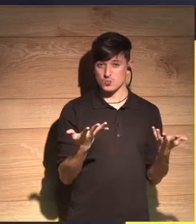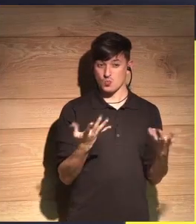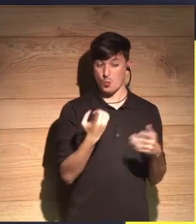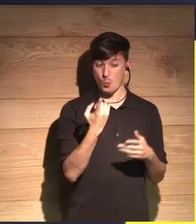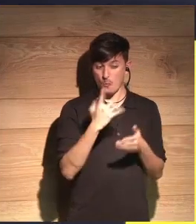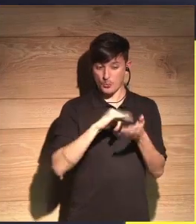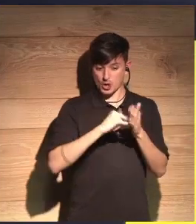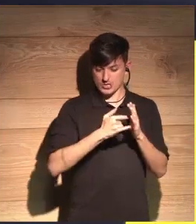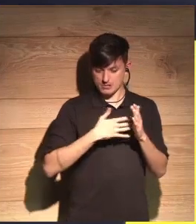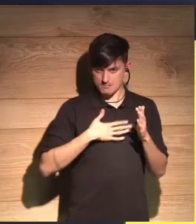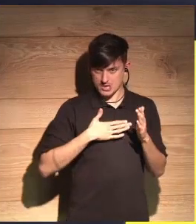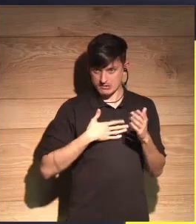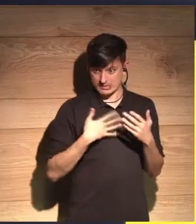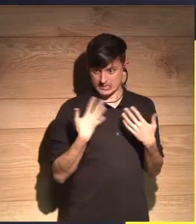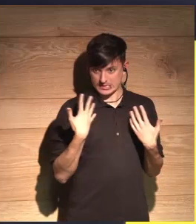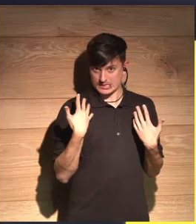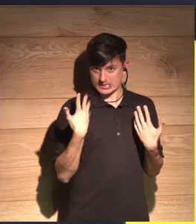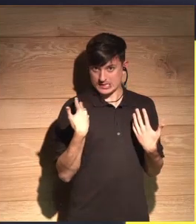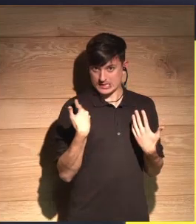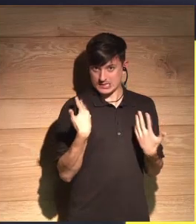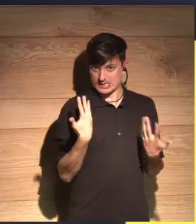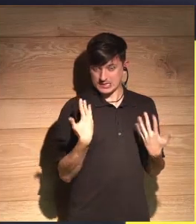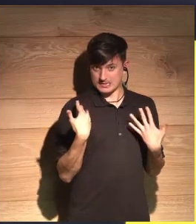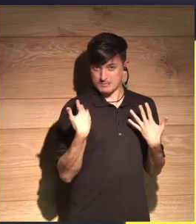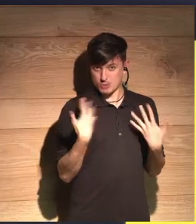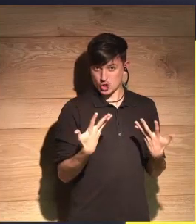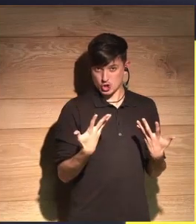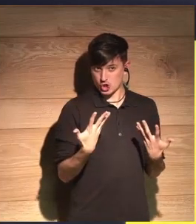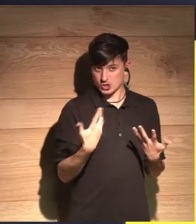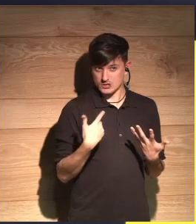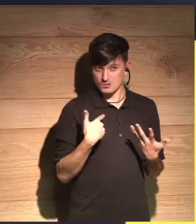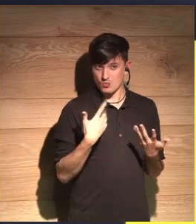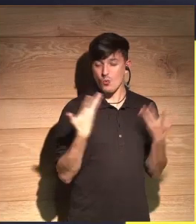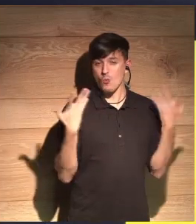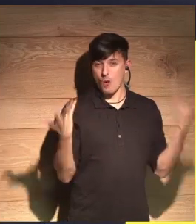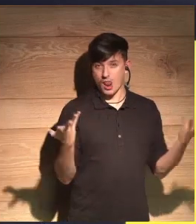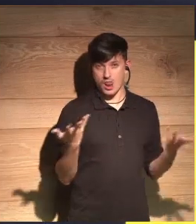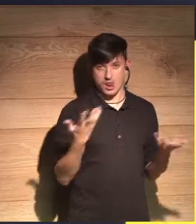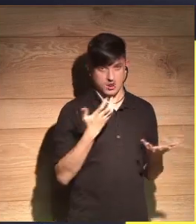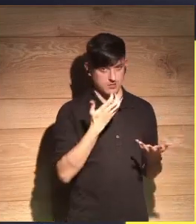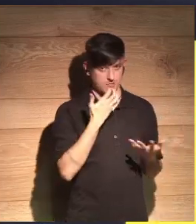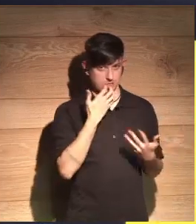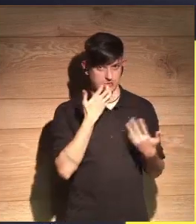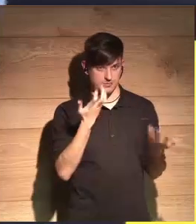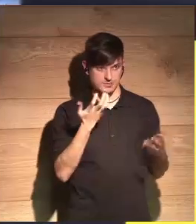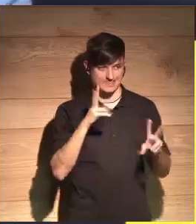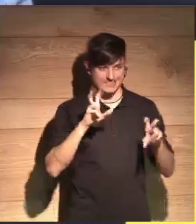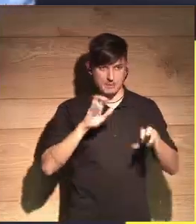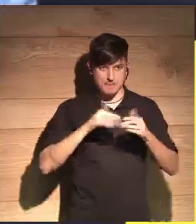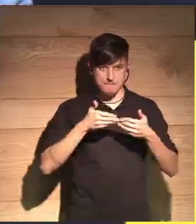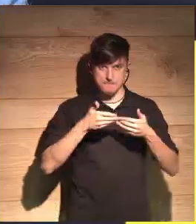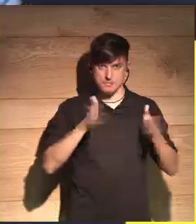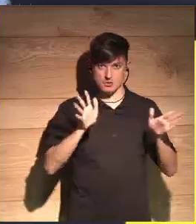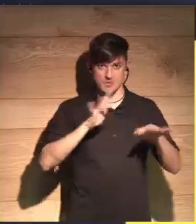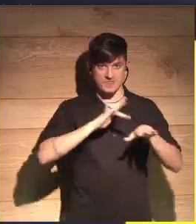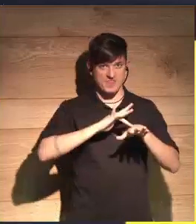proyectos muy tempranos fue entender o sea cuando se lanza un poco la digitalización